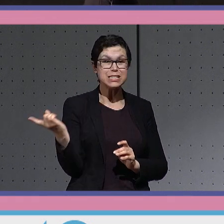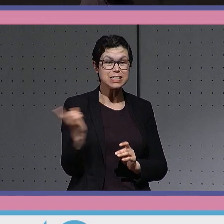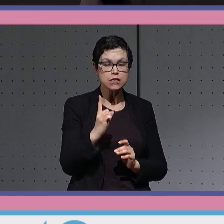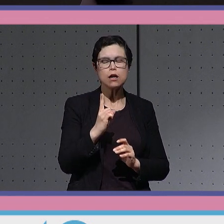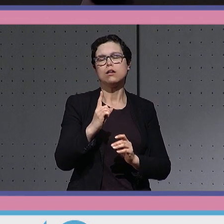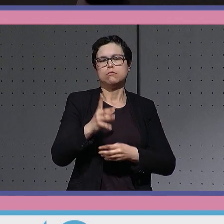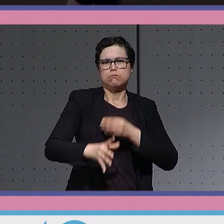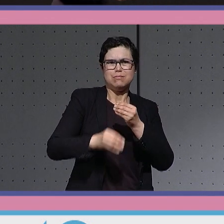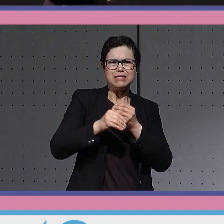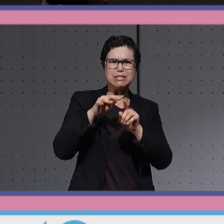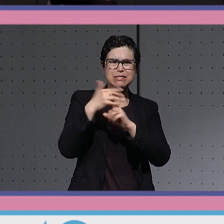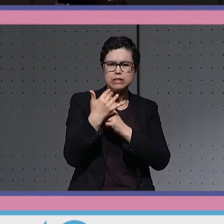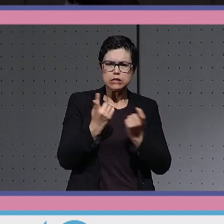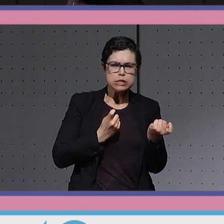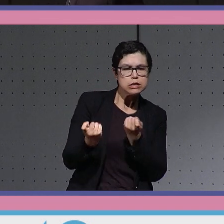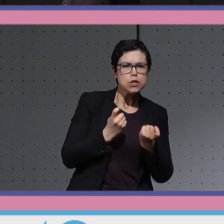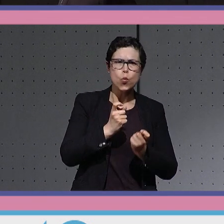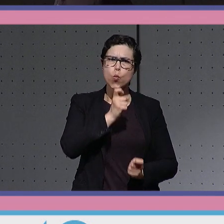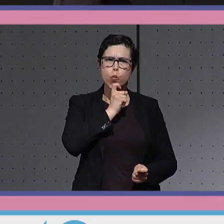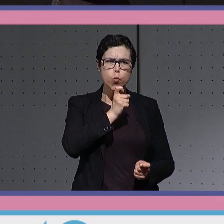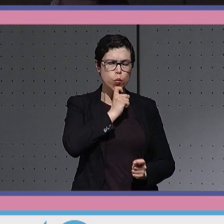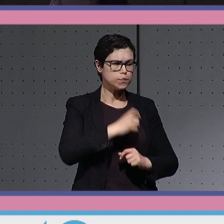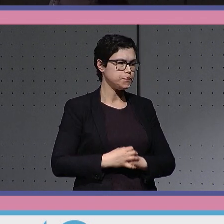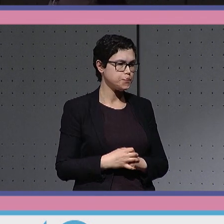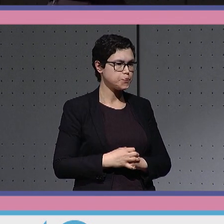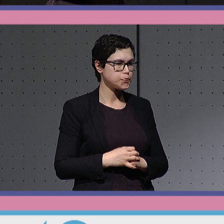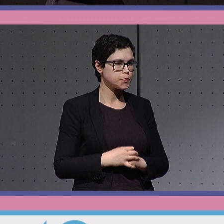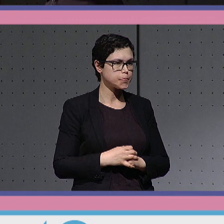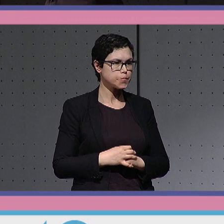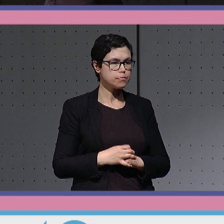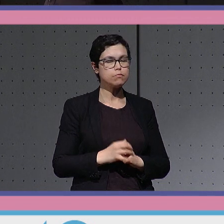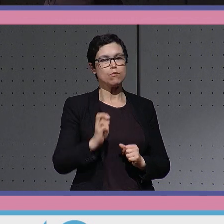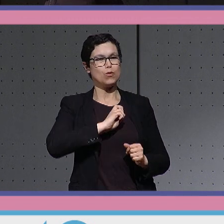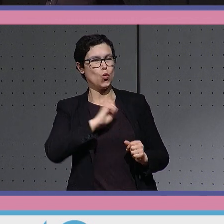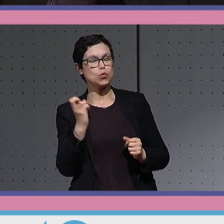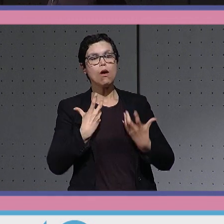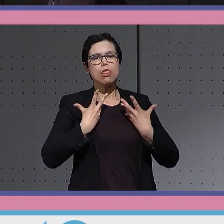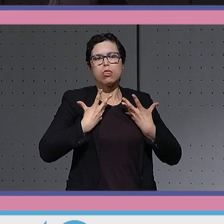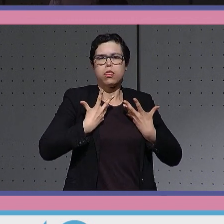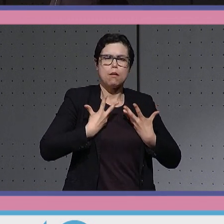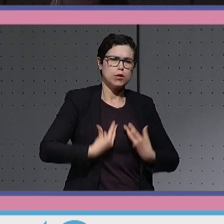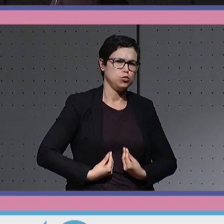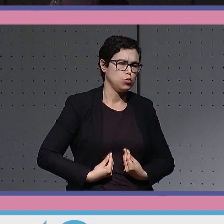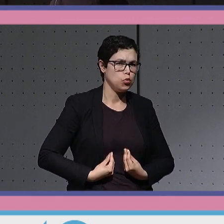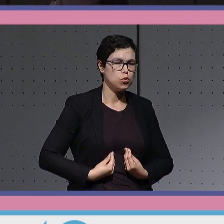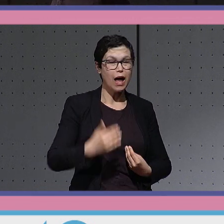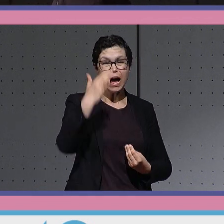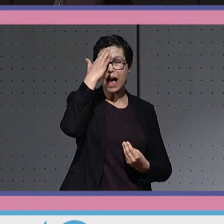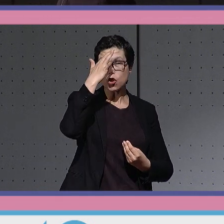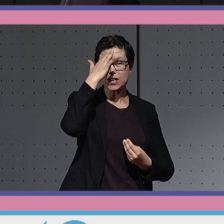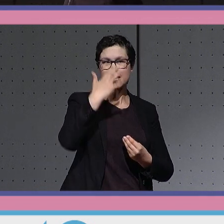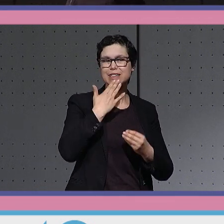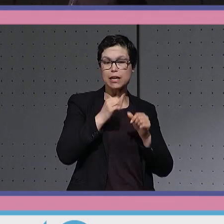muy complicada y muy difícil de manejar. La depresión, mucho más frecuente a partir de la adolescencia,